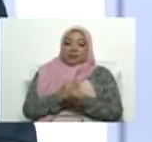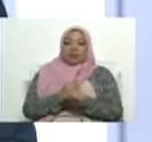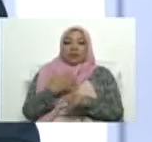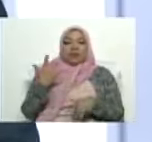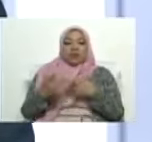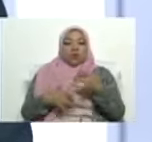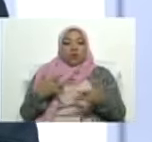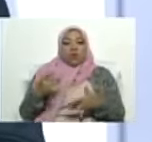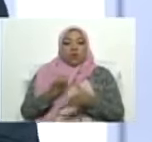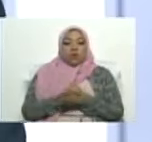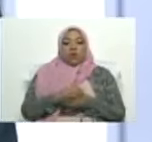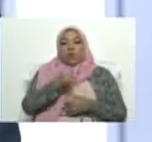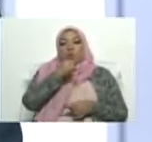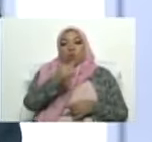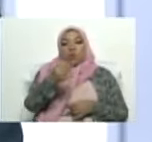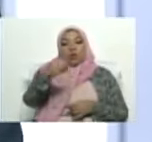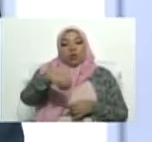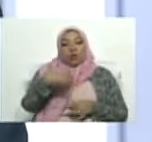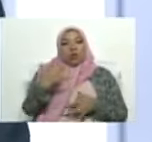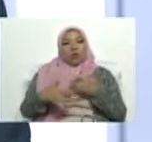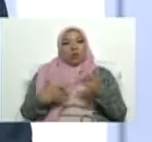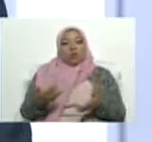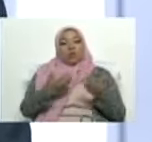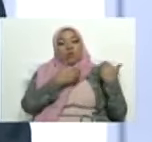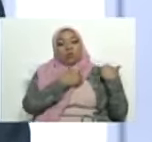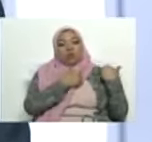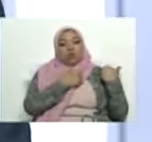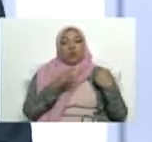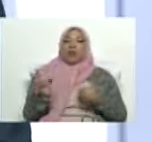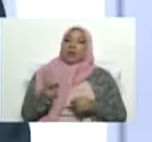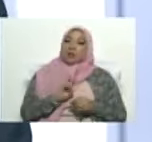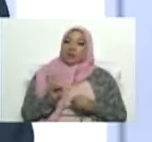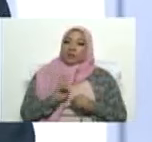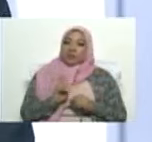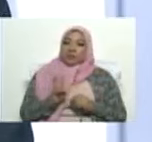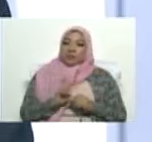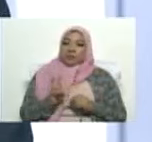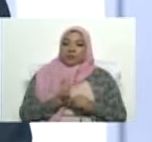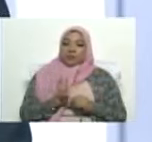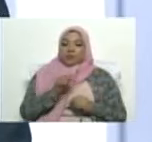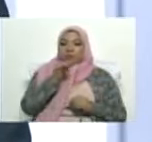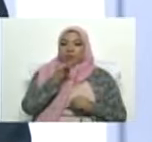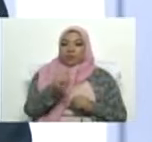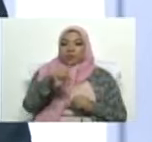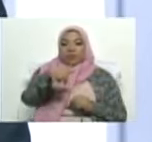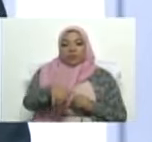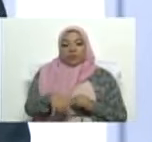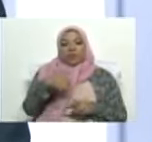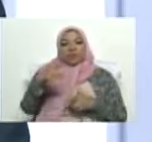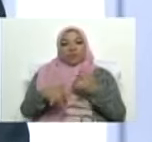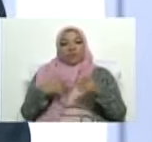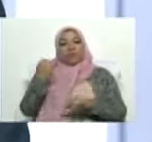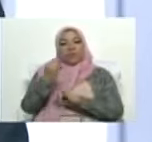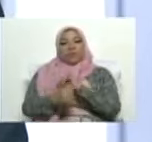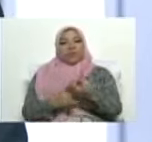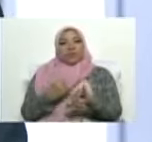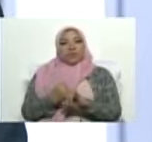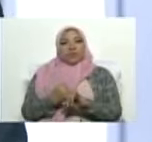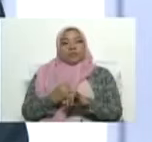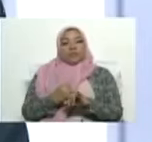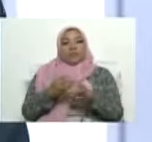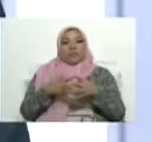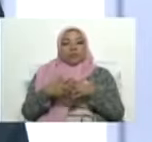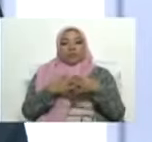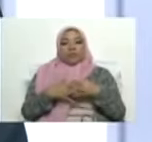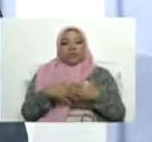Lo hacemos con una publicación que ha hecho el representante de Venezuela, Samuel Moncada, en escenarios internacionales, en Naciones